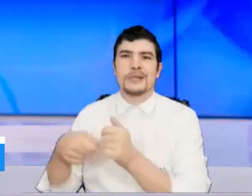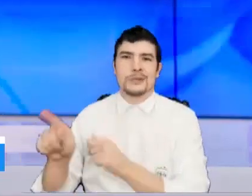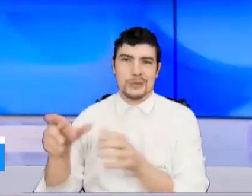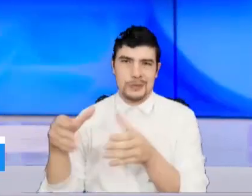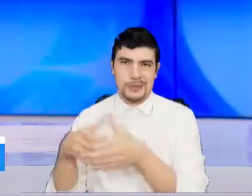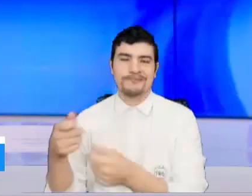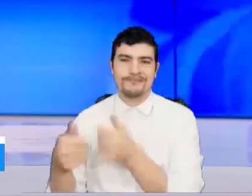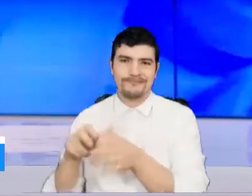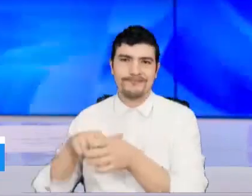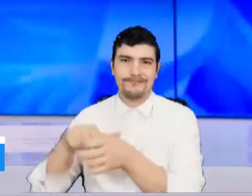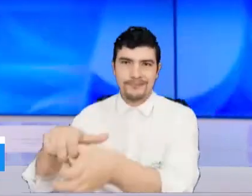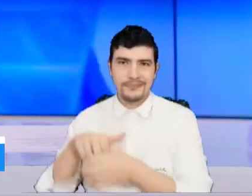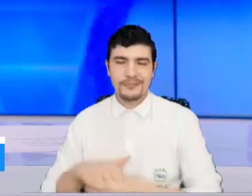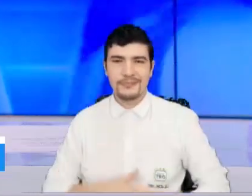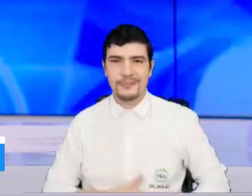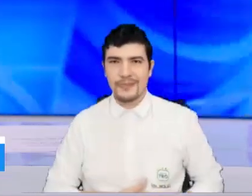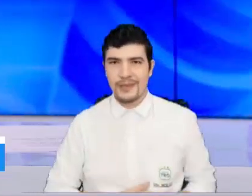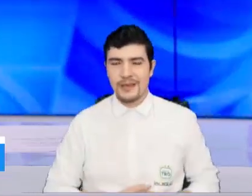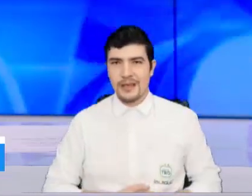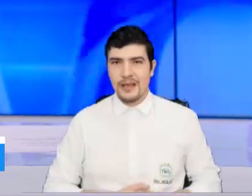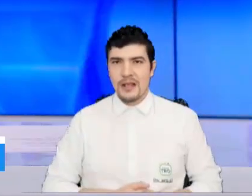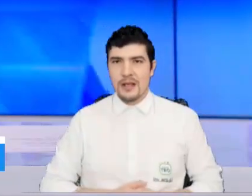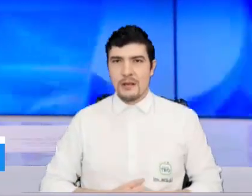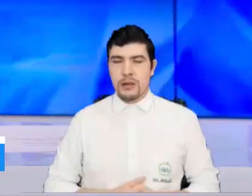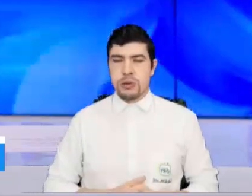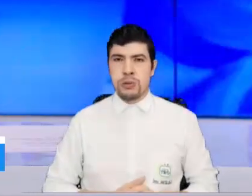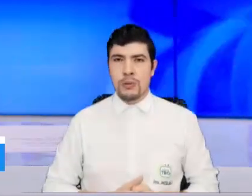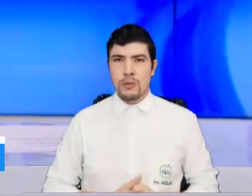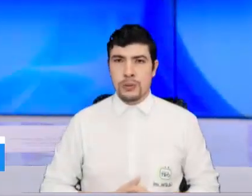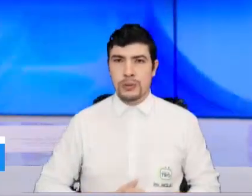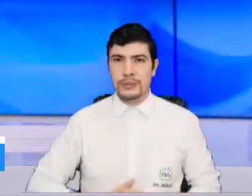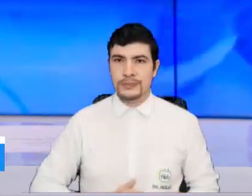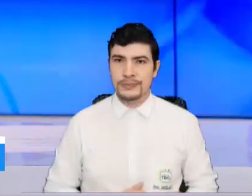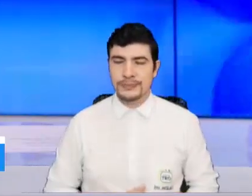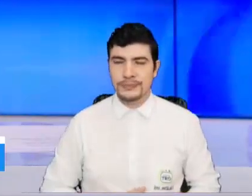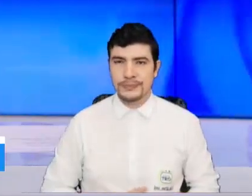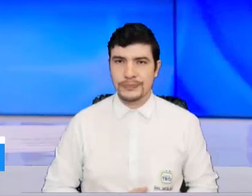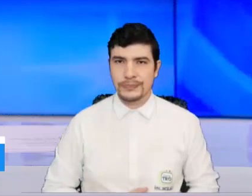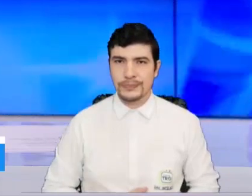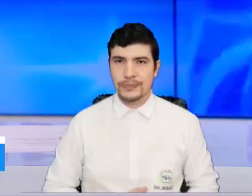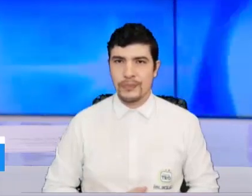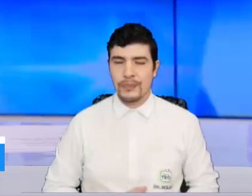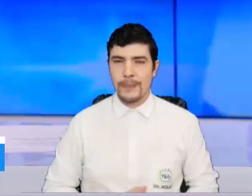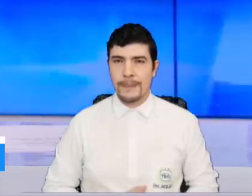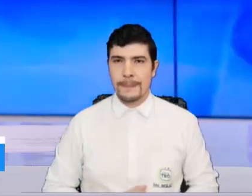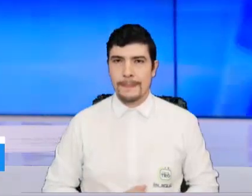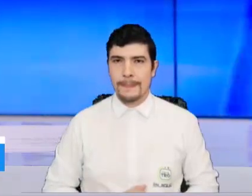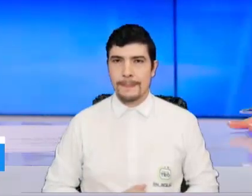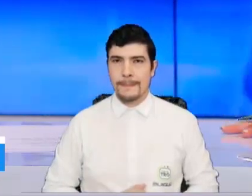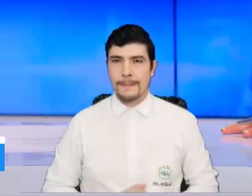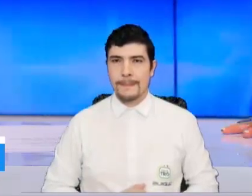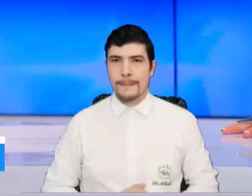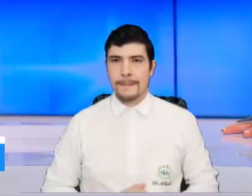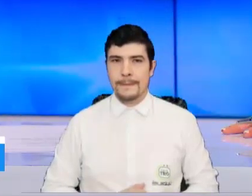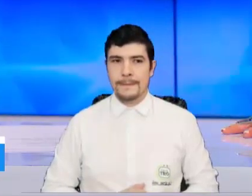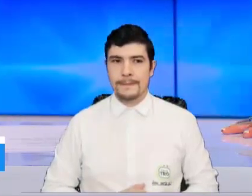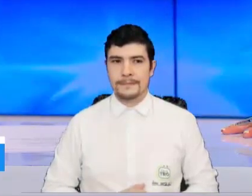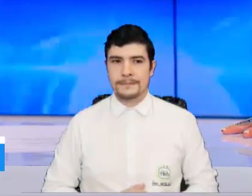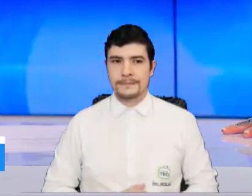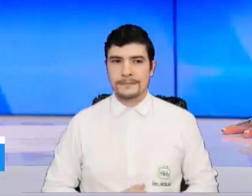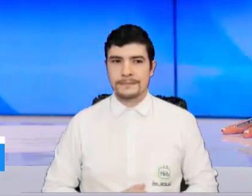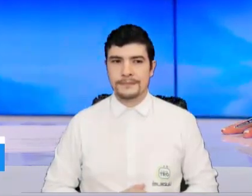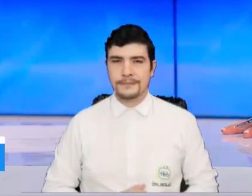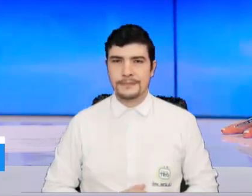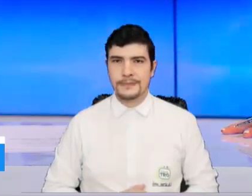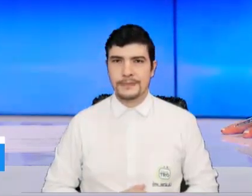Los órganos de control han estado atentos al funcionamiento del Sistema Integrado de Transporte Público de Bucaramanga. Ante esta situación, las autoridades se